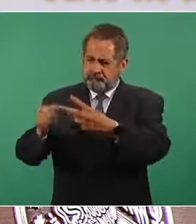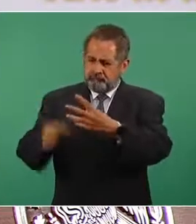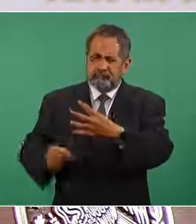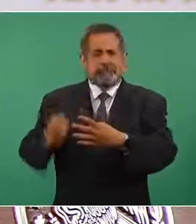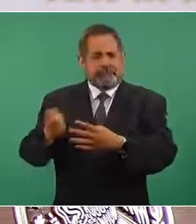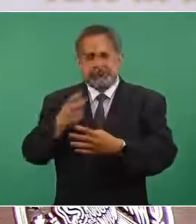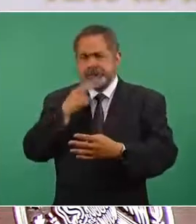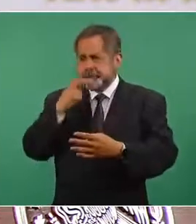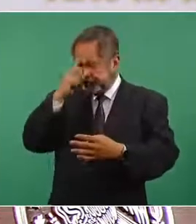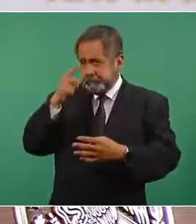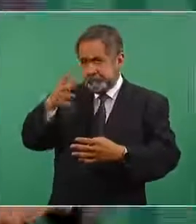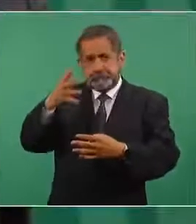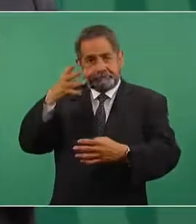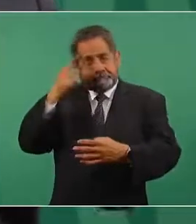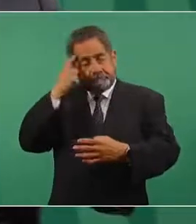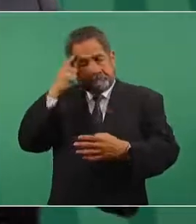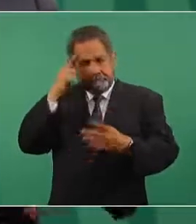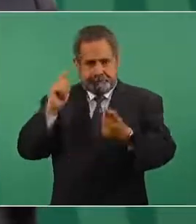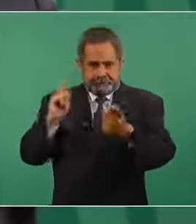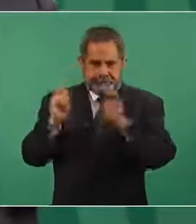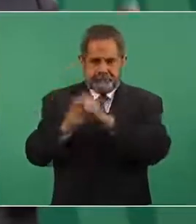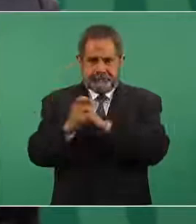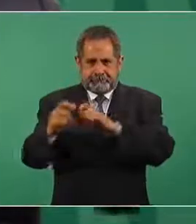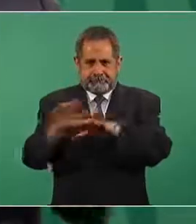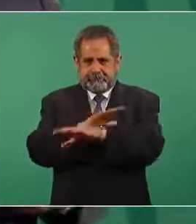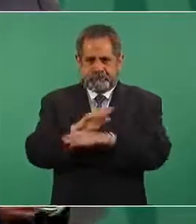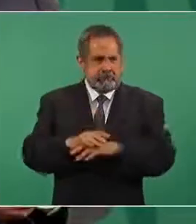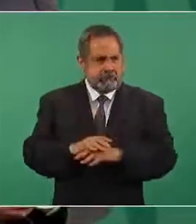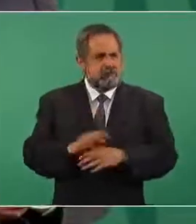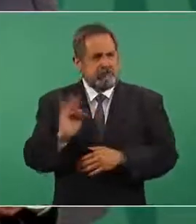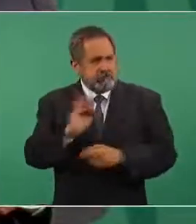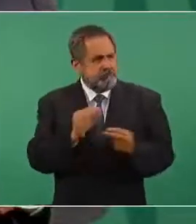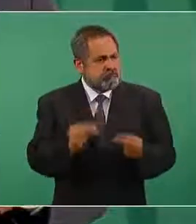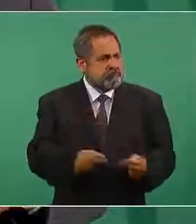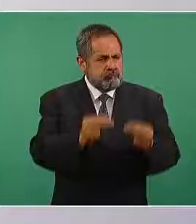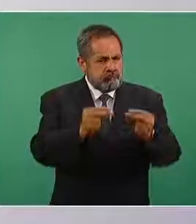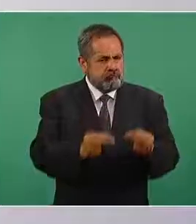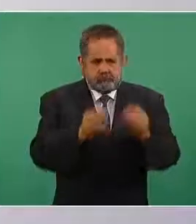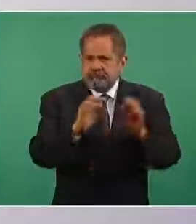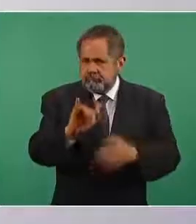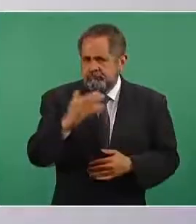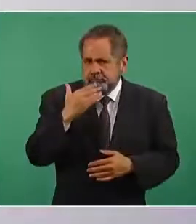para que se puedan hacer negocios